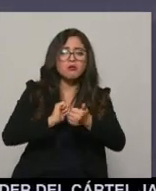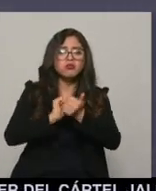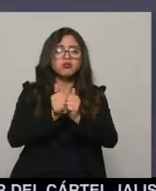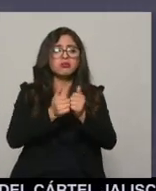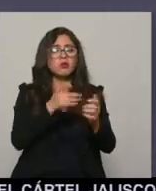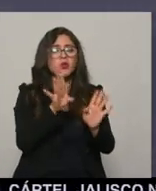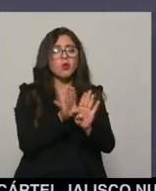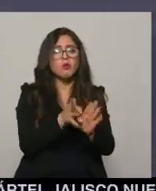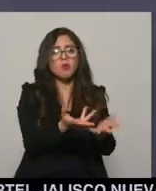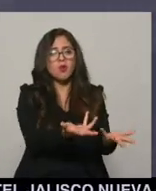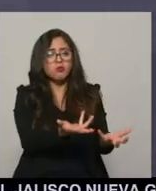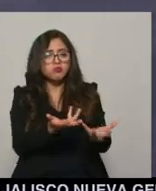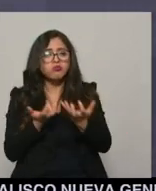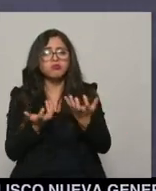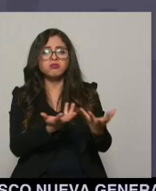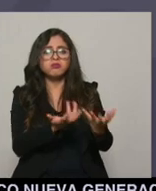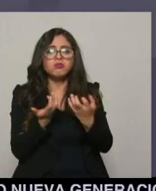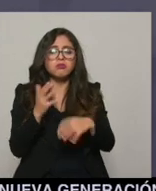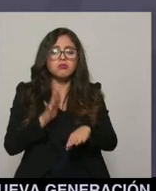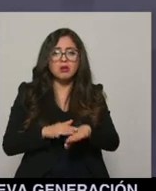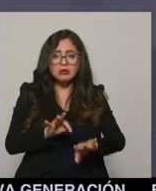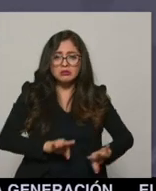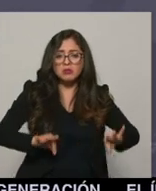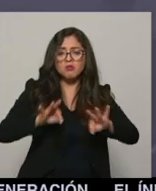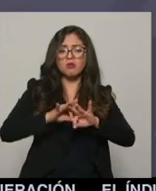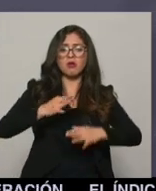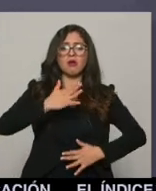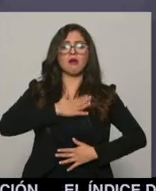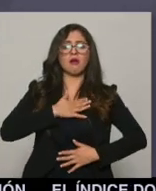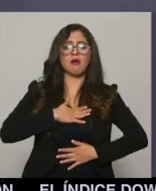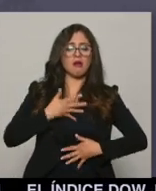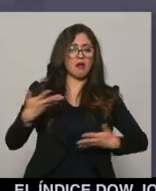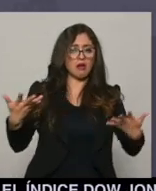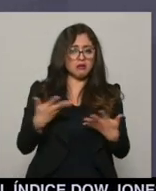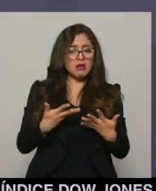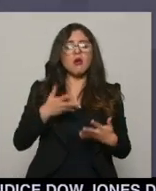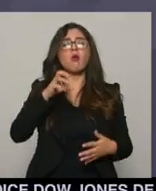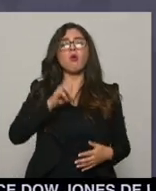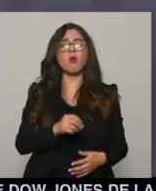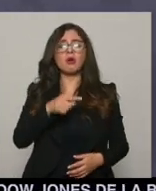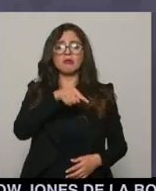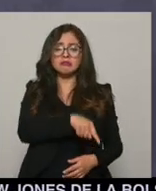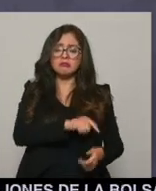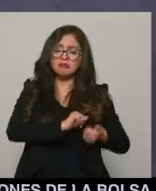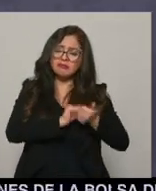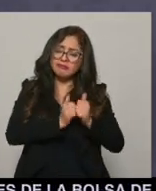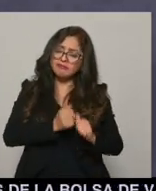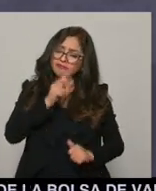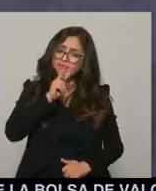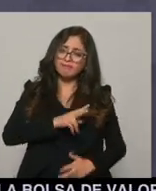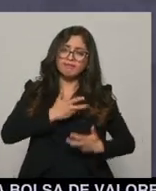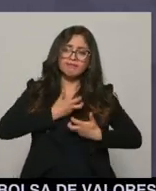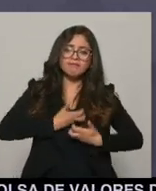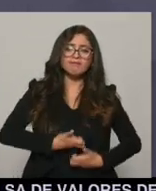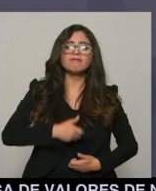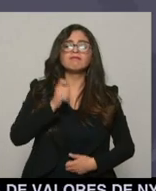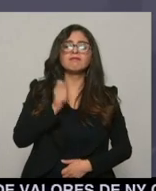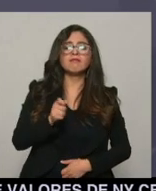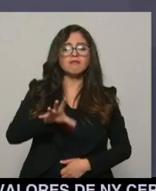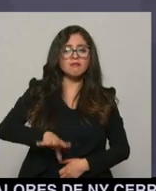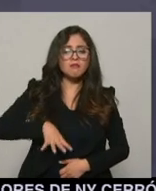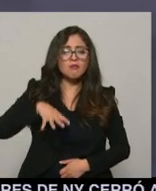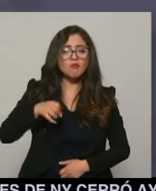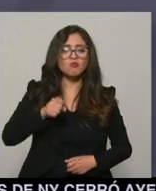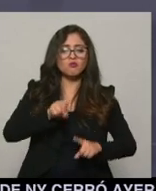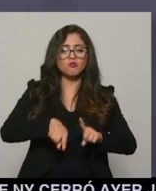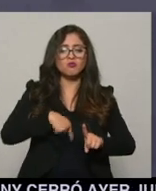jalar agua a su molino y que no quiera tampoco montarse en esta causa tan dolorosa como lo es el abuso sexual de